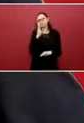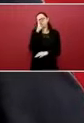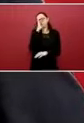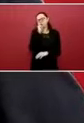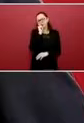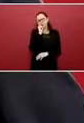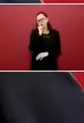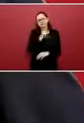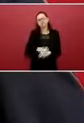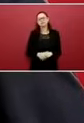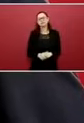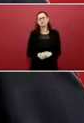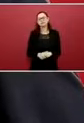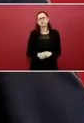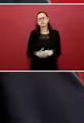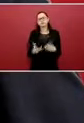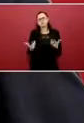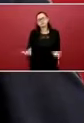Aunque